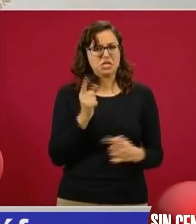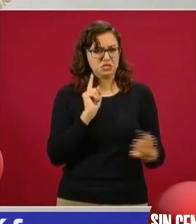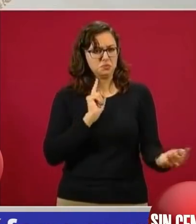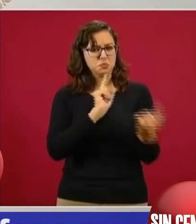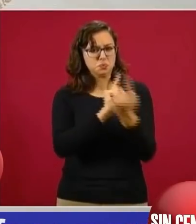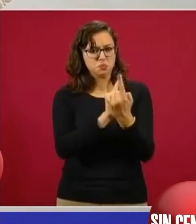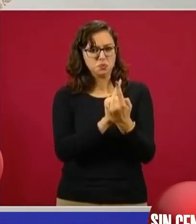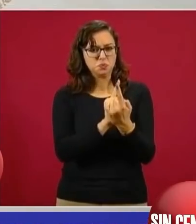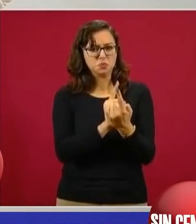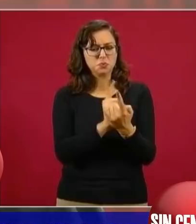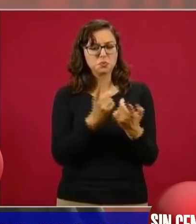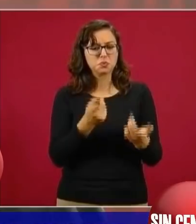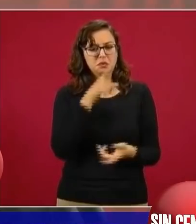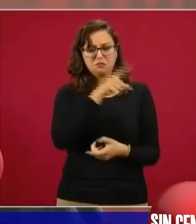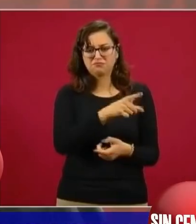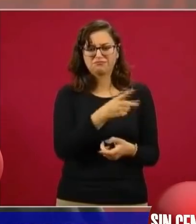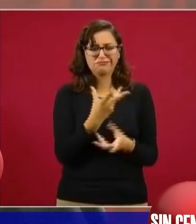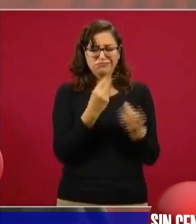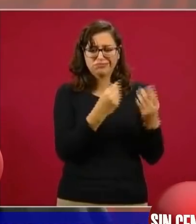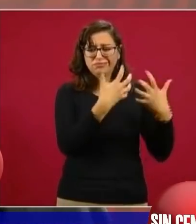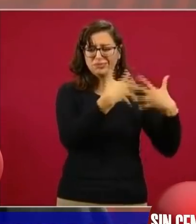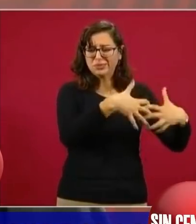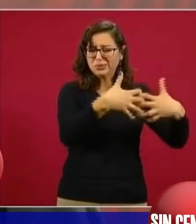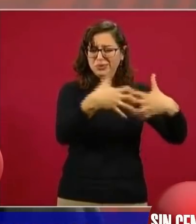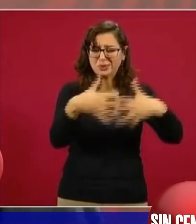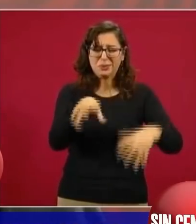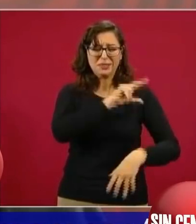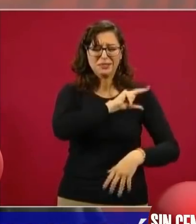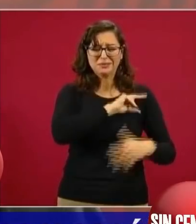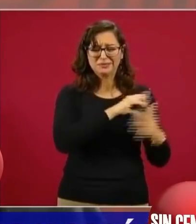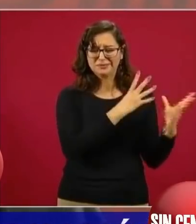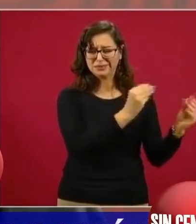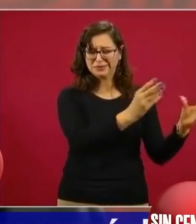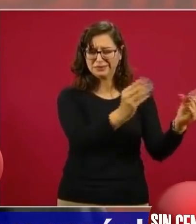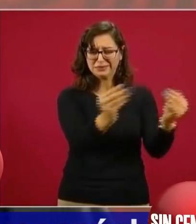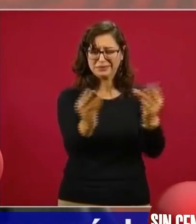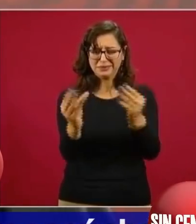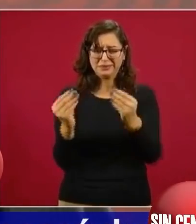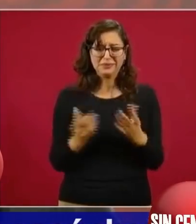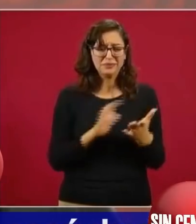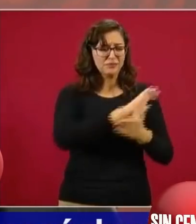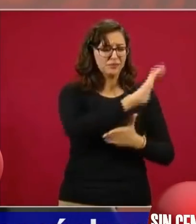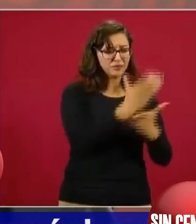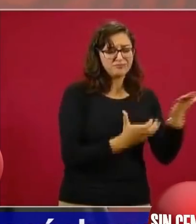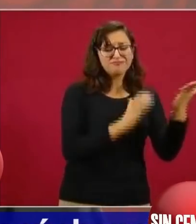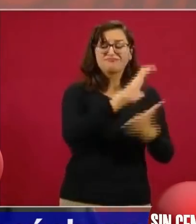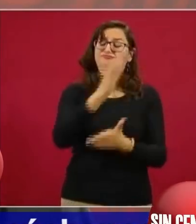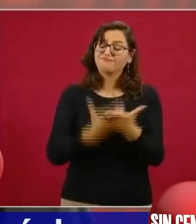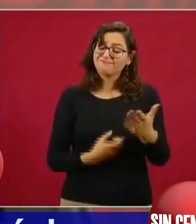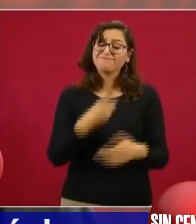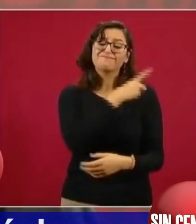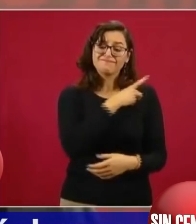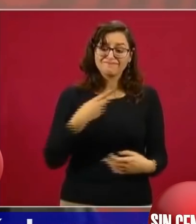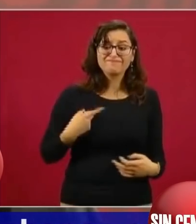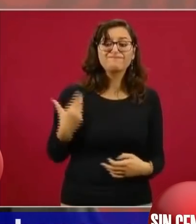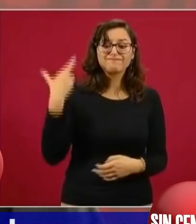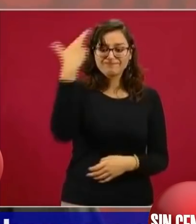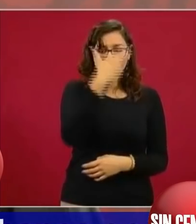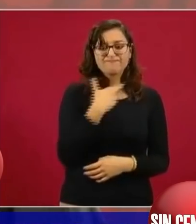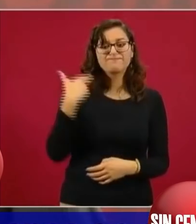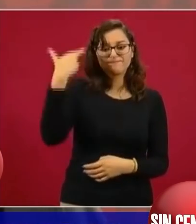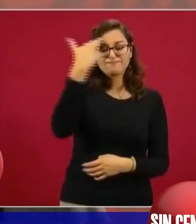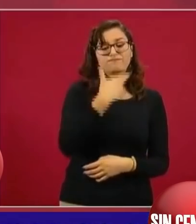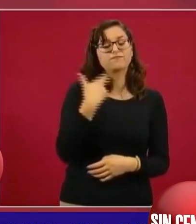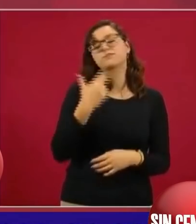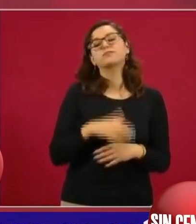que tiene muchísimas plantas de estas particulares, con contratos que tenemos que revisar.